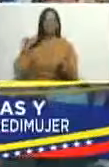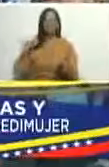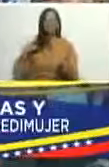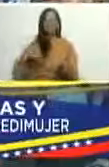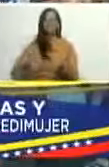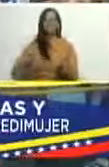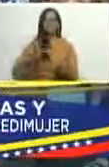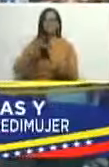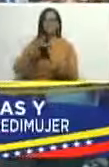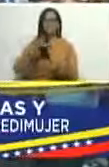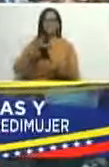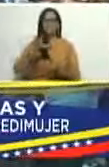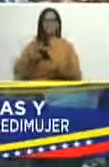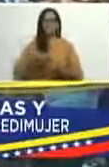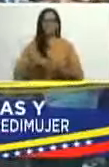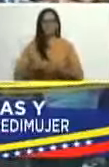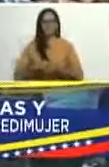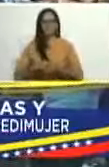Instagram.